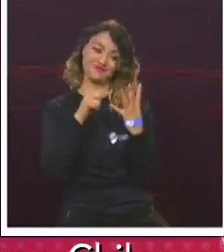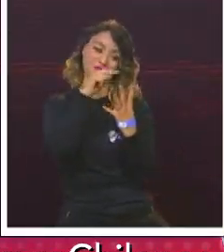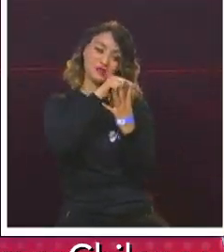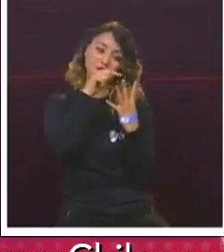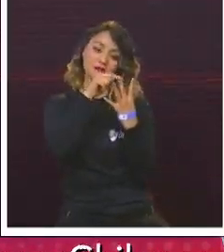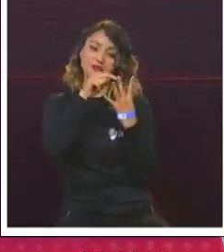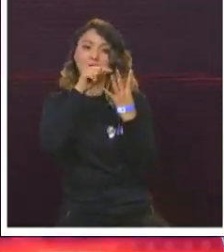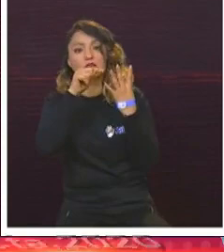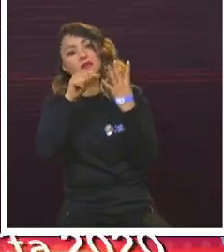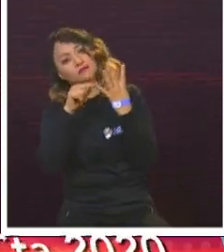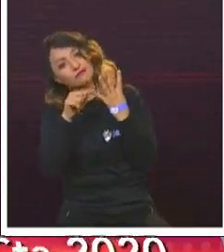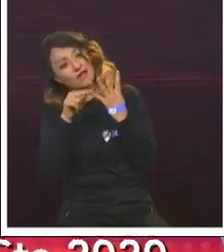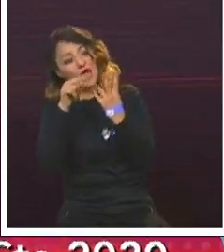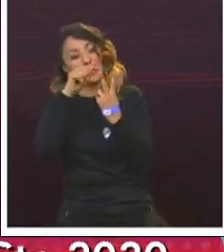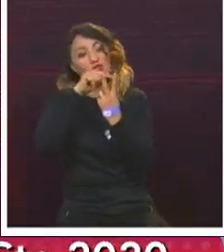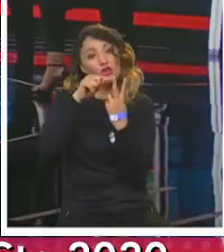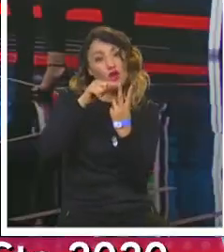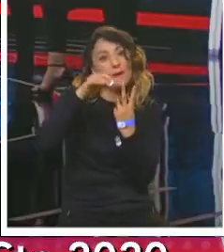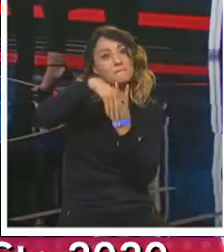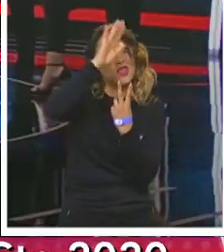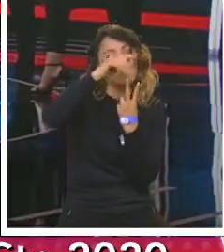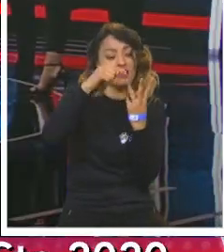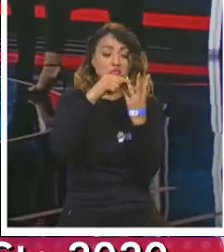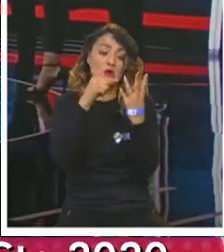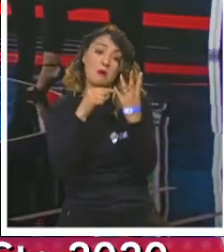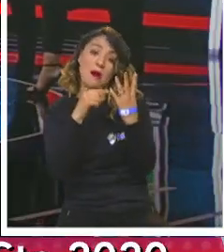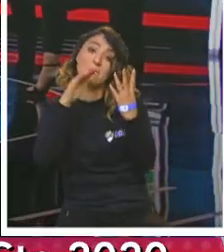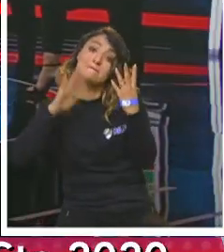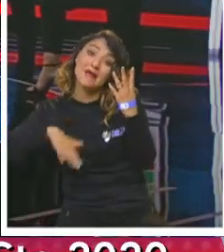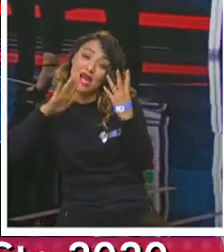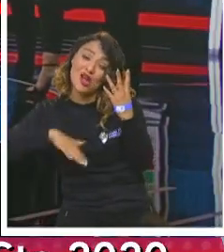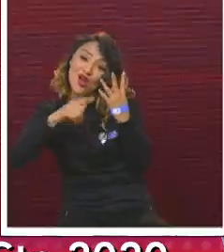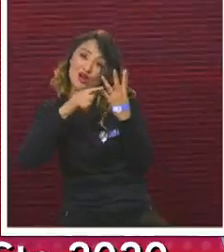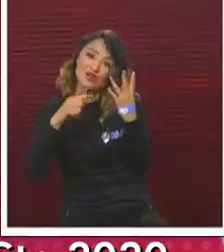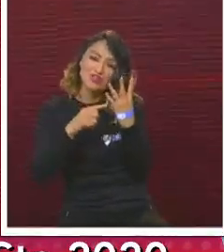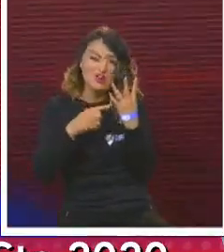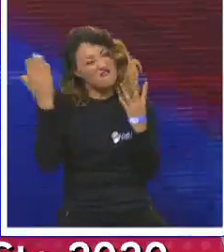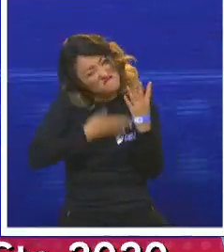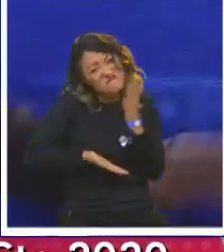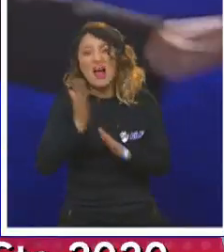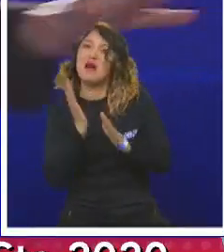menores y una camada de hermanos mayores. Y los menores, como tenemos esa cosa de más riesgo,